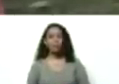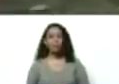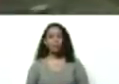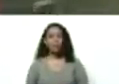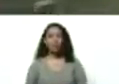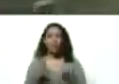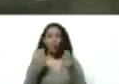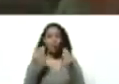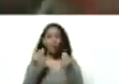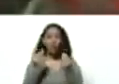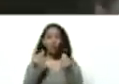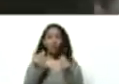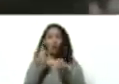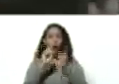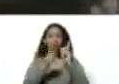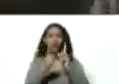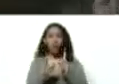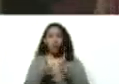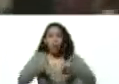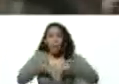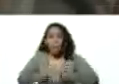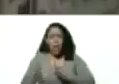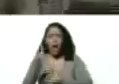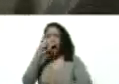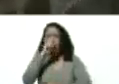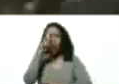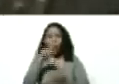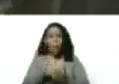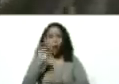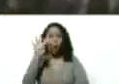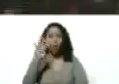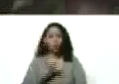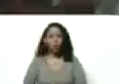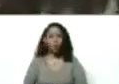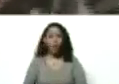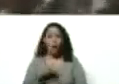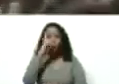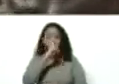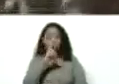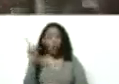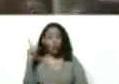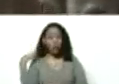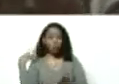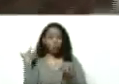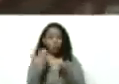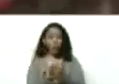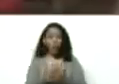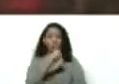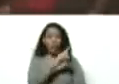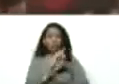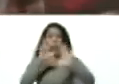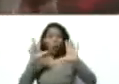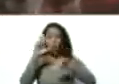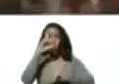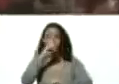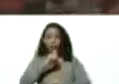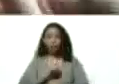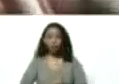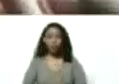muchos estaban naciendo en aquel año 2004, y los años que estaban por venir, 18 años.